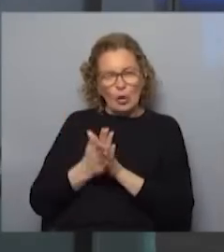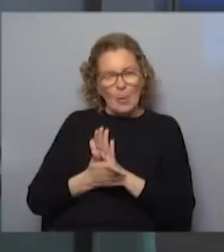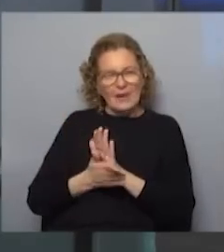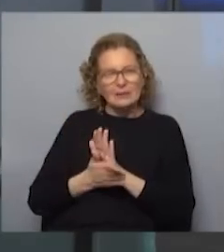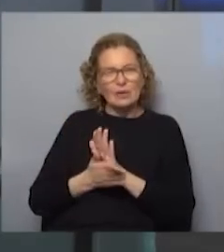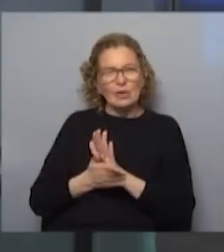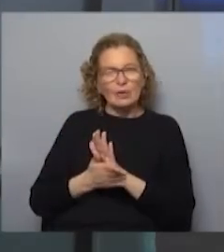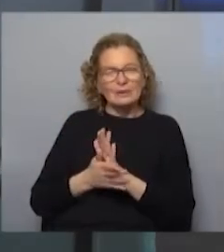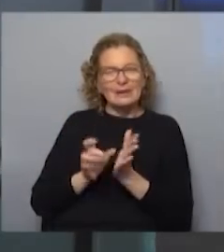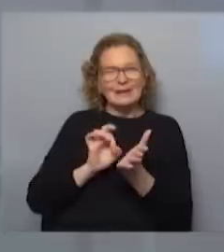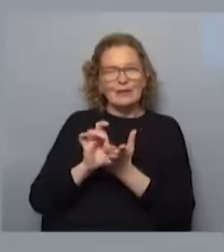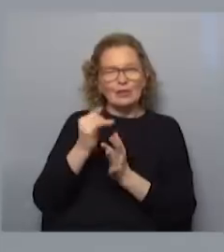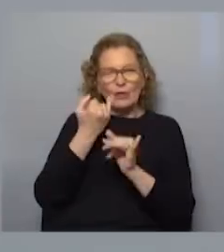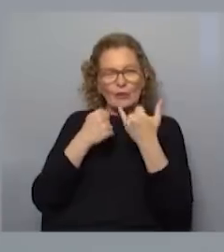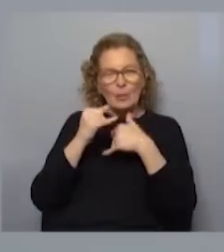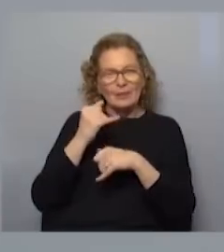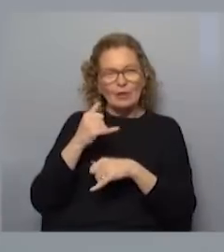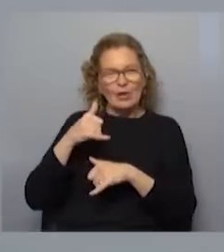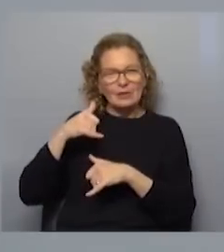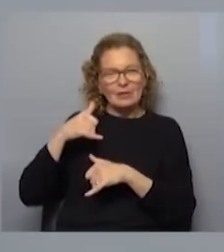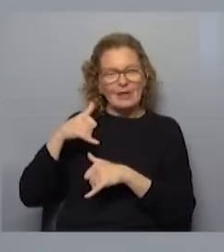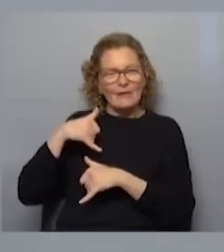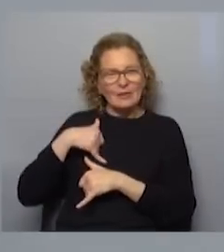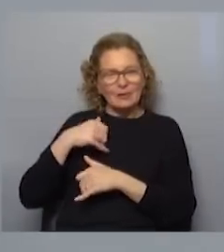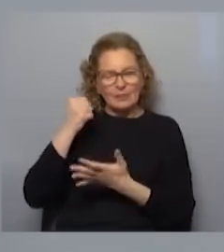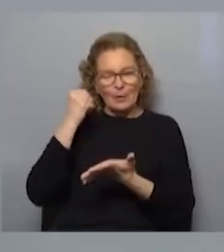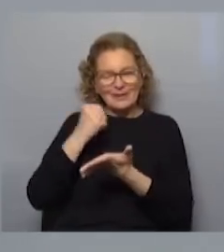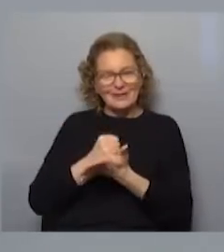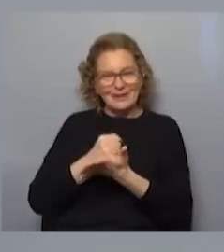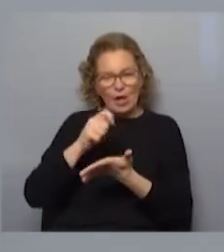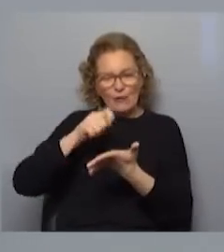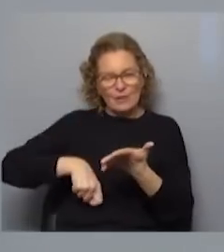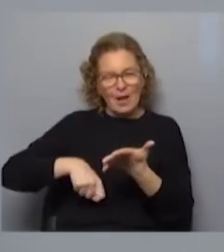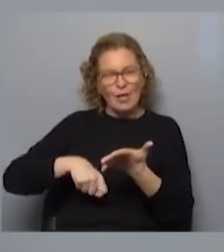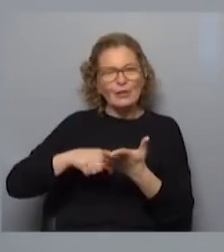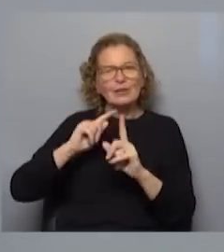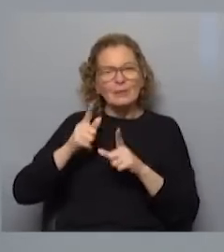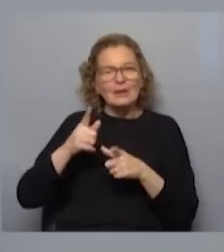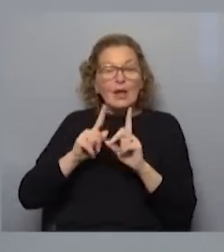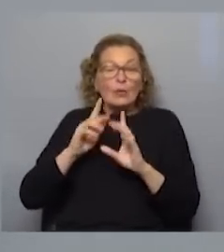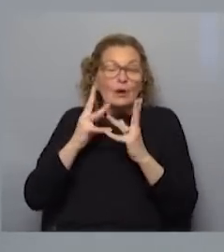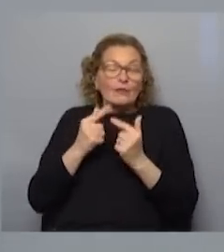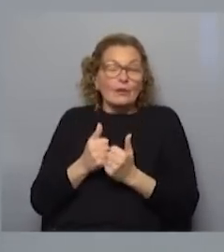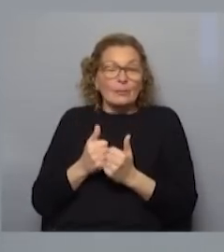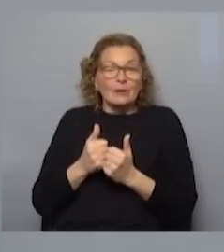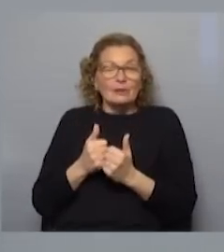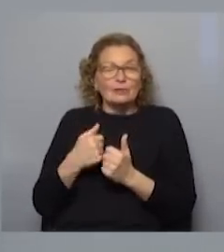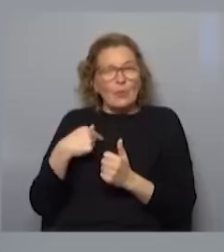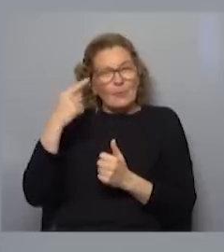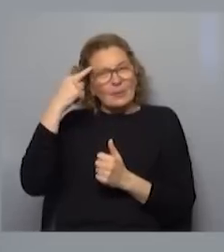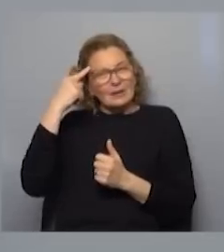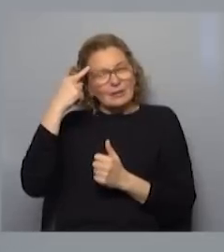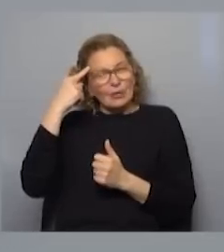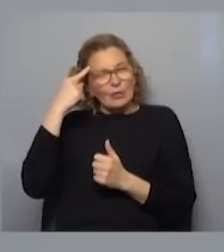del servicio de información de defensa porque estaban sellados estaban firmados Y de alguna manera yo creo que